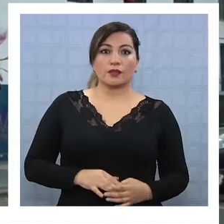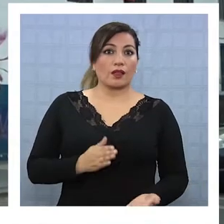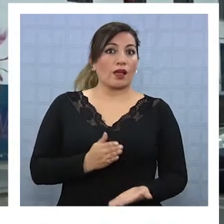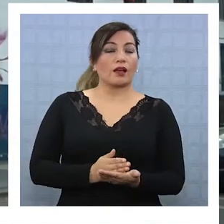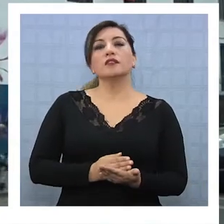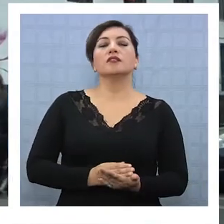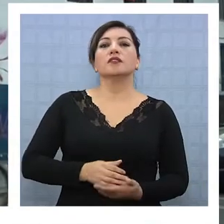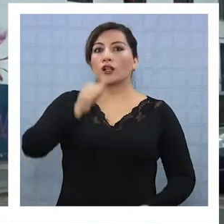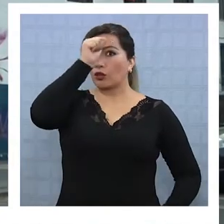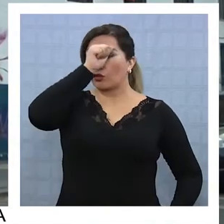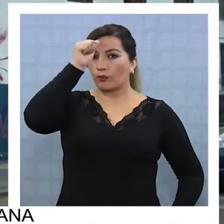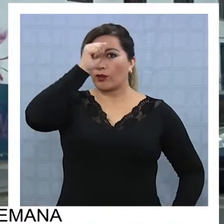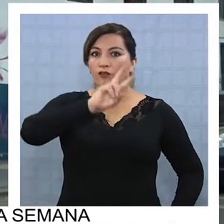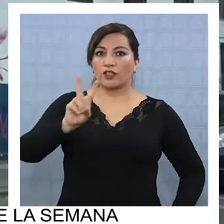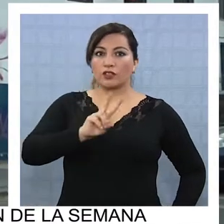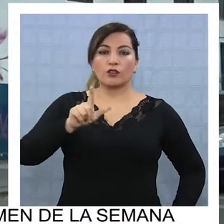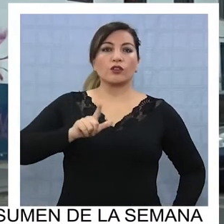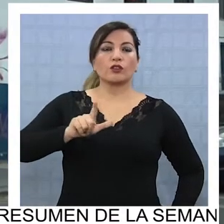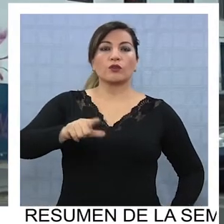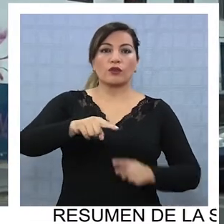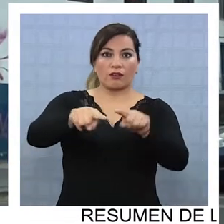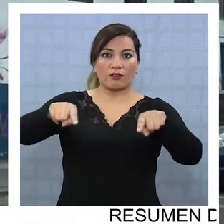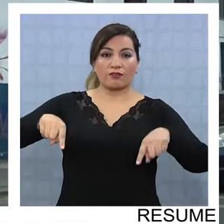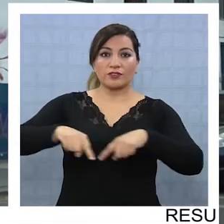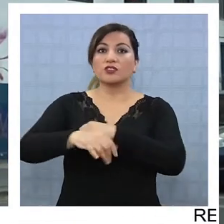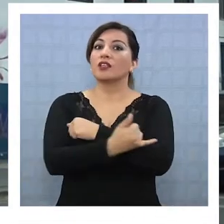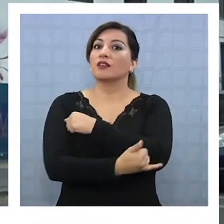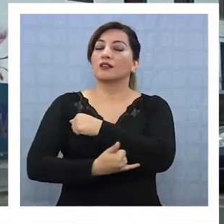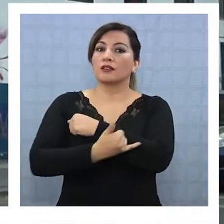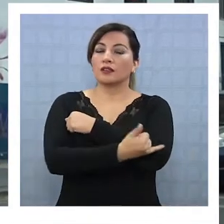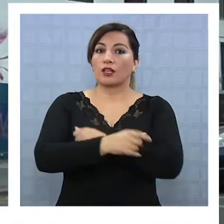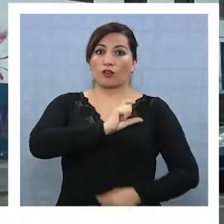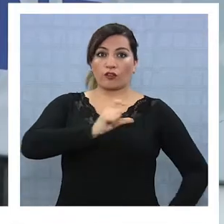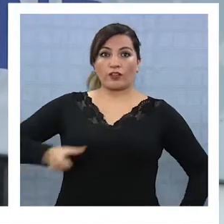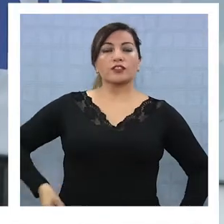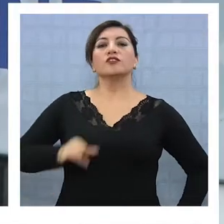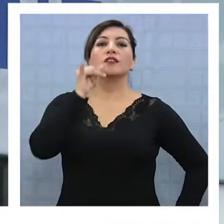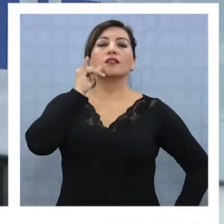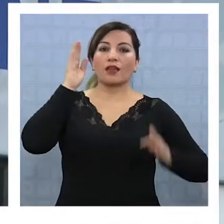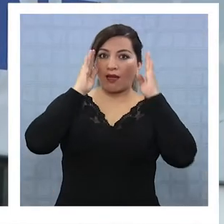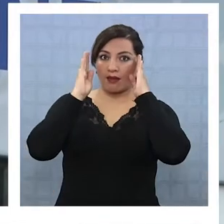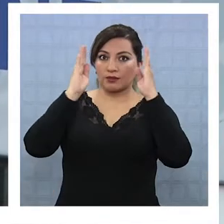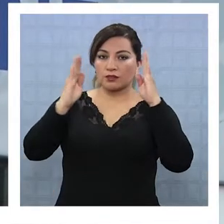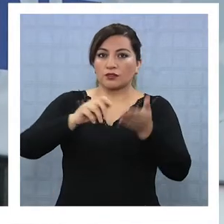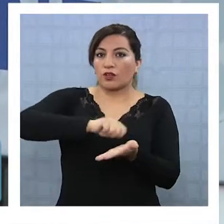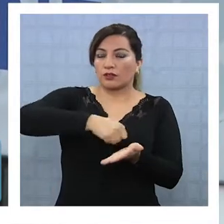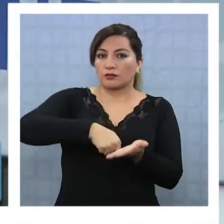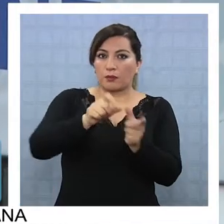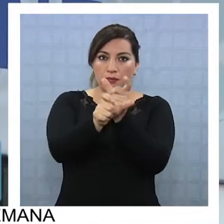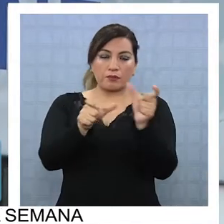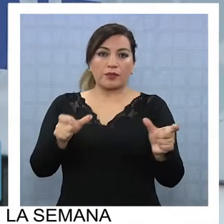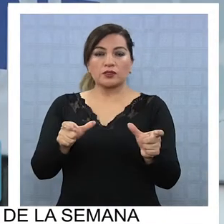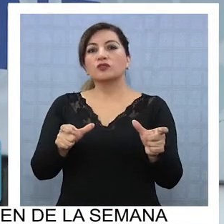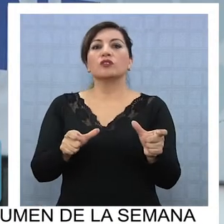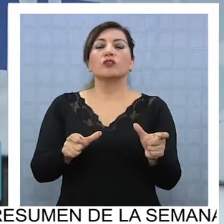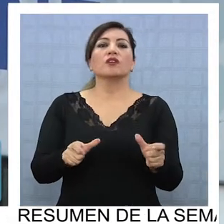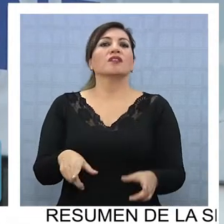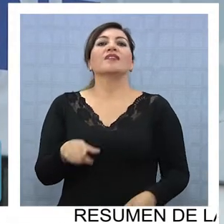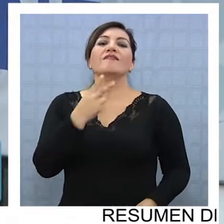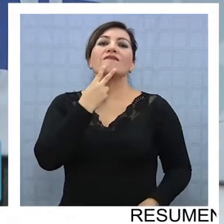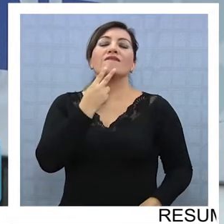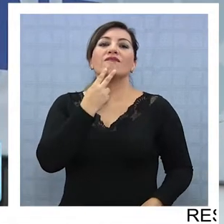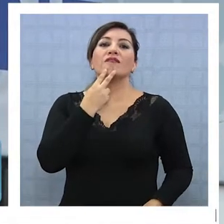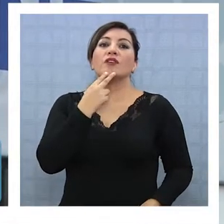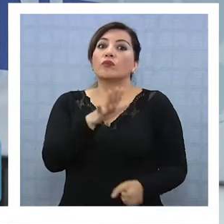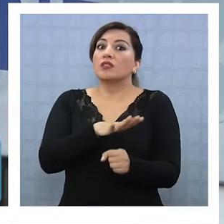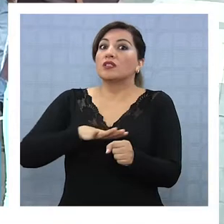Hasta el domingo 22 de julio, la Oficina de Inmigración de la Gobernación de Iquique atenderá las inscripciones de personas que viven